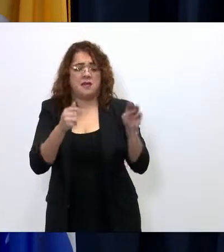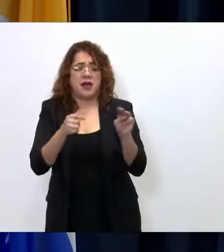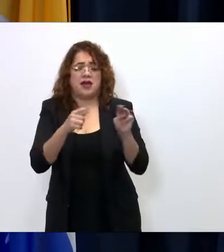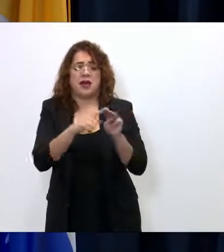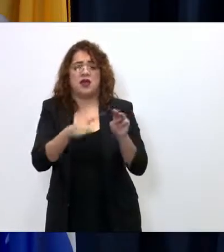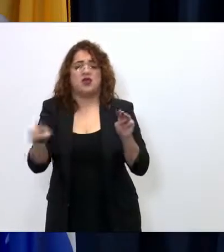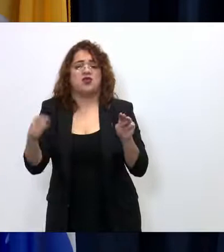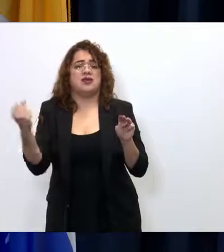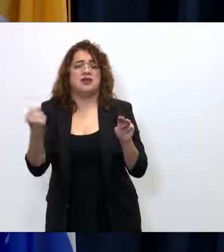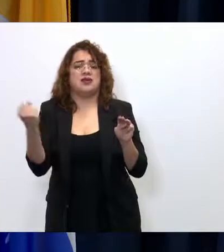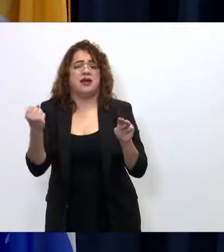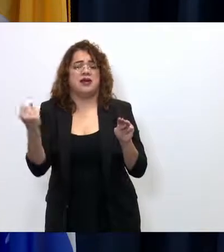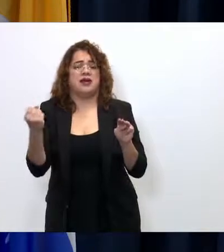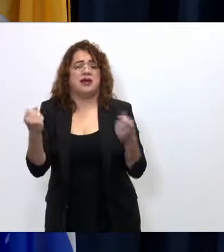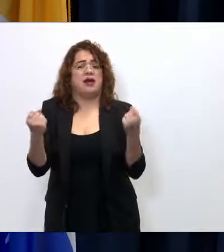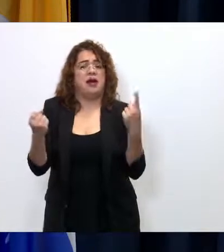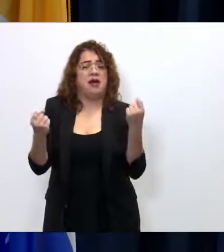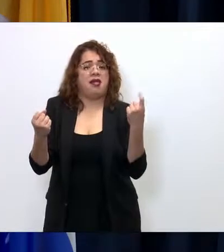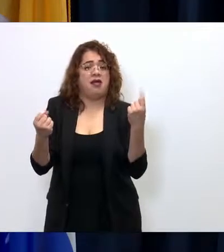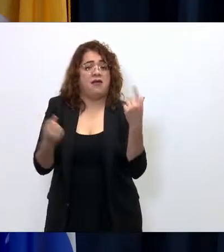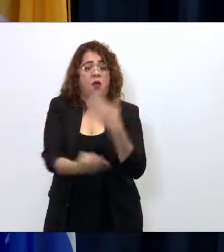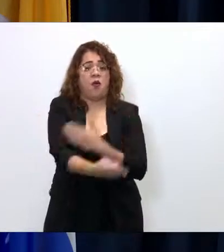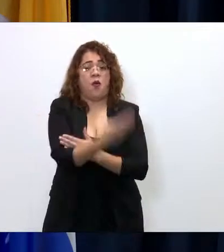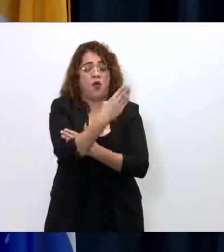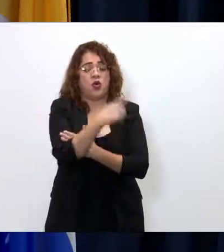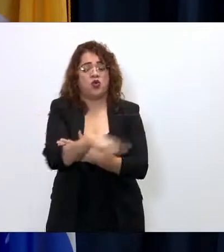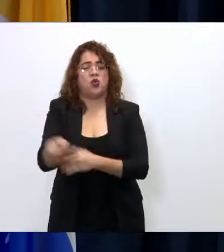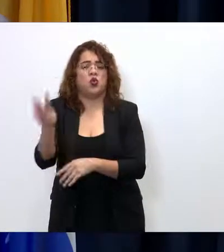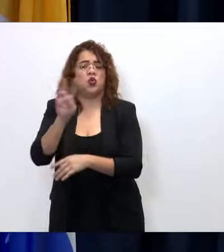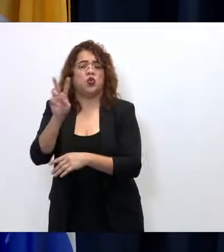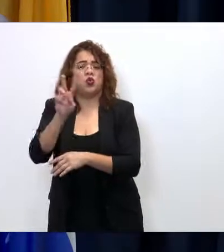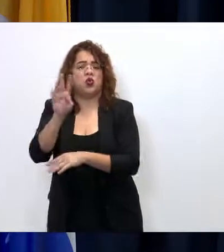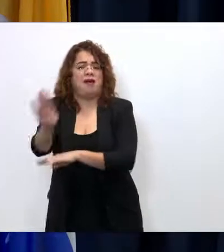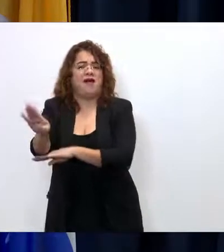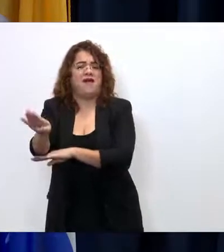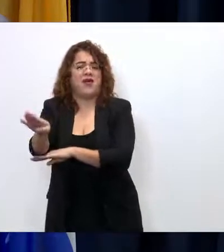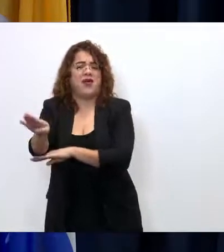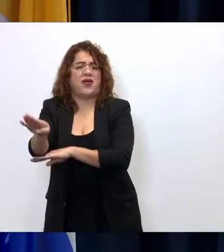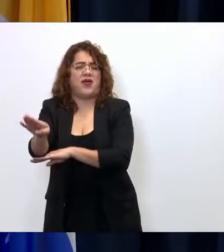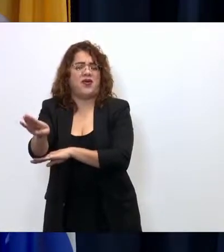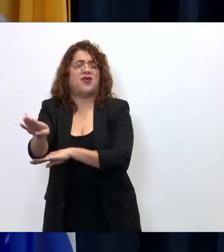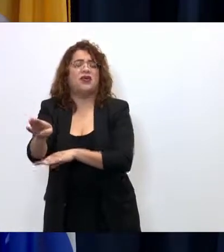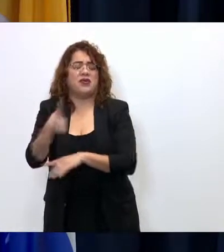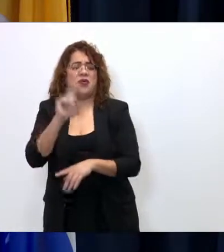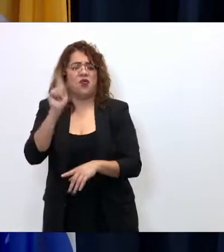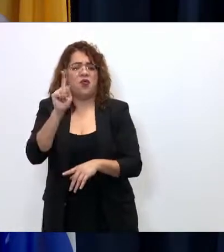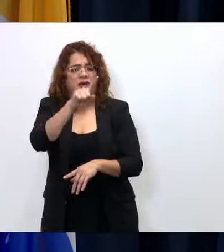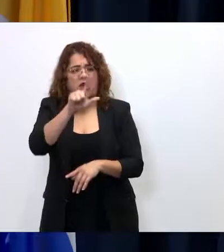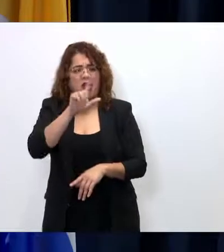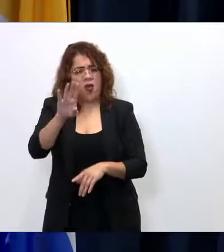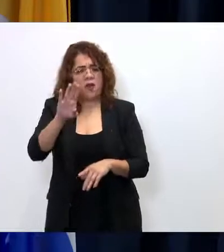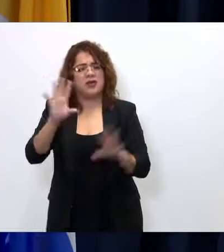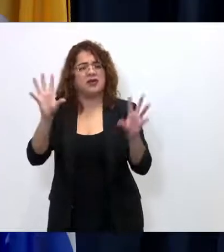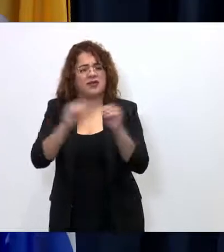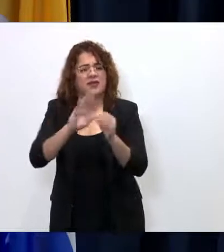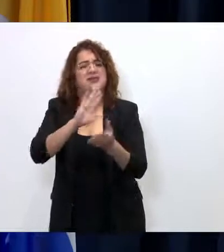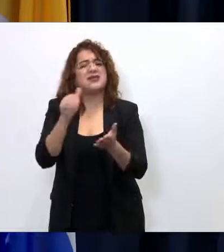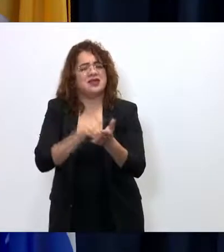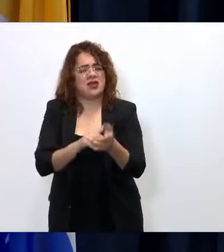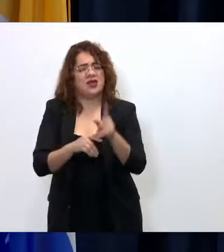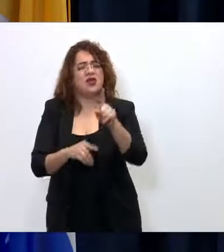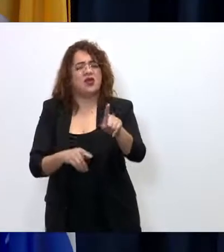a sábado de 11 de la mañana a 2 de la tarde. Esto es en el centro de convenciones aquí de Long